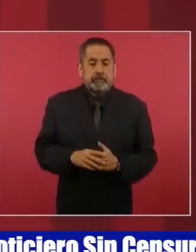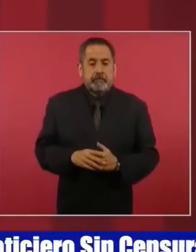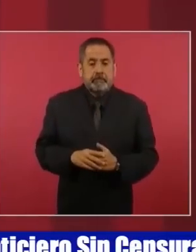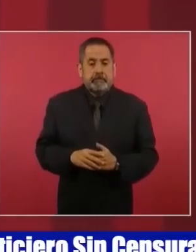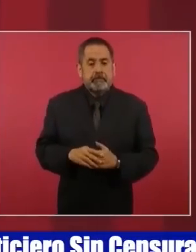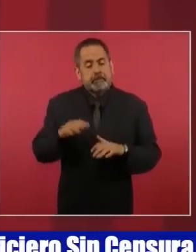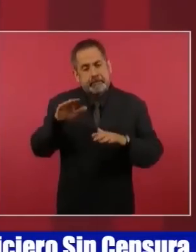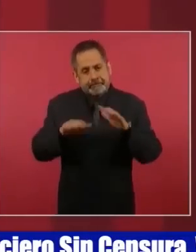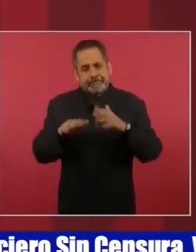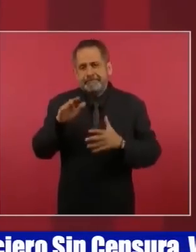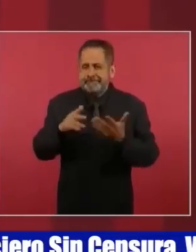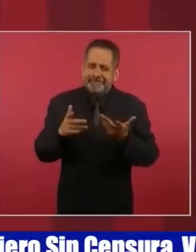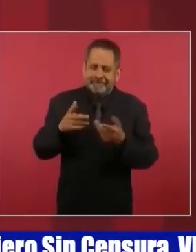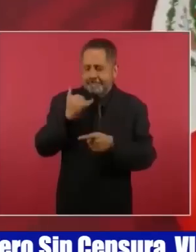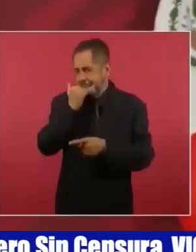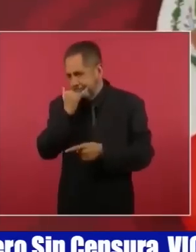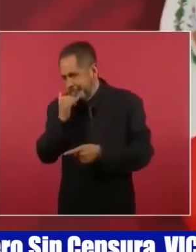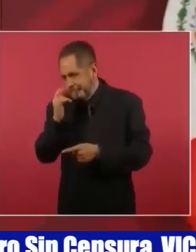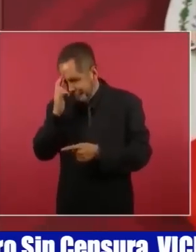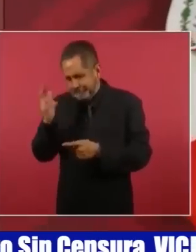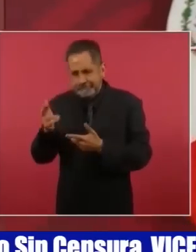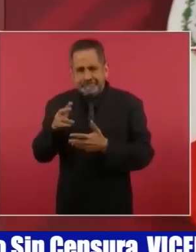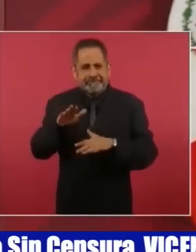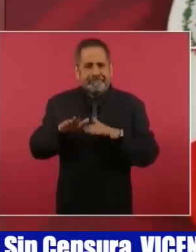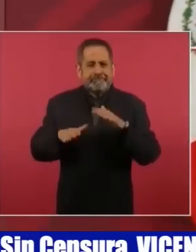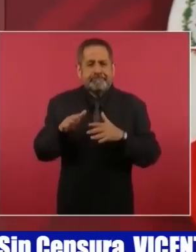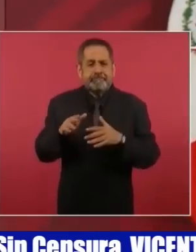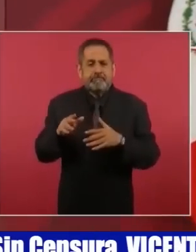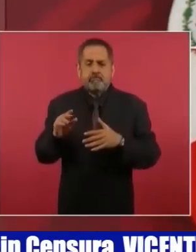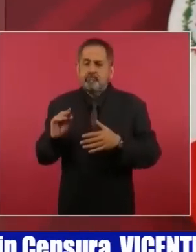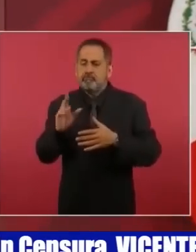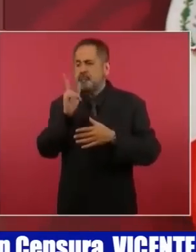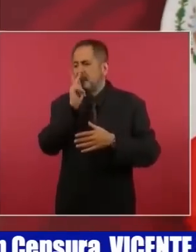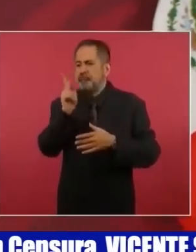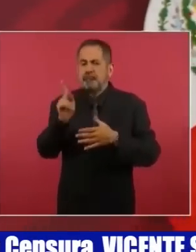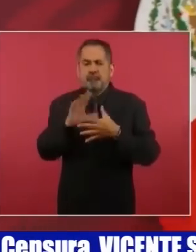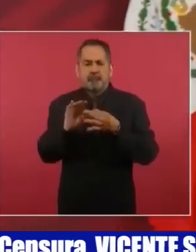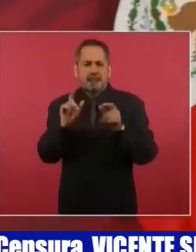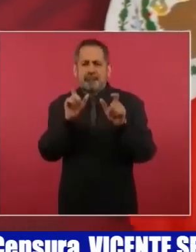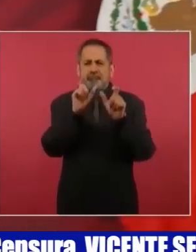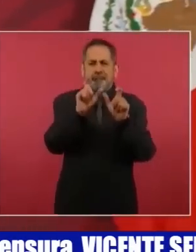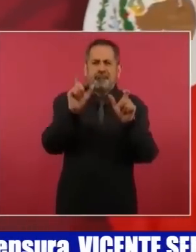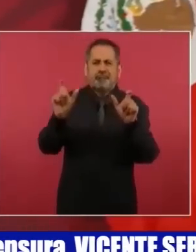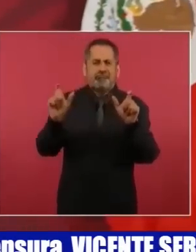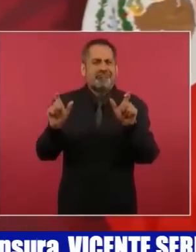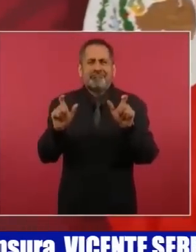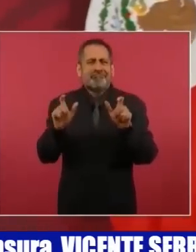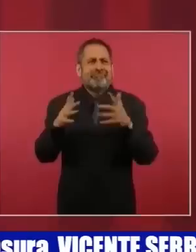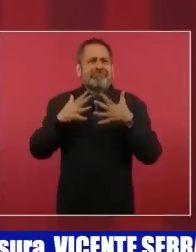con todo respeto, que se usan tecnicismos